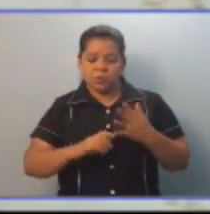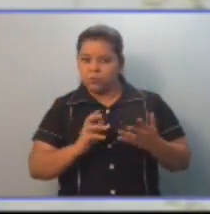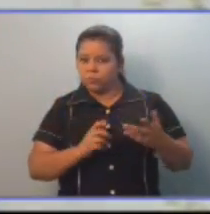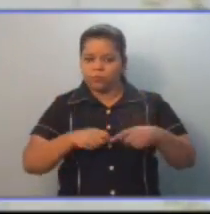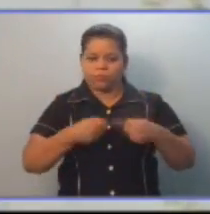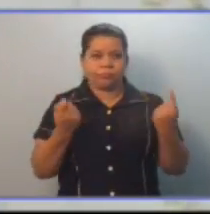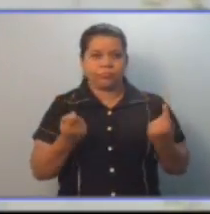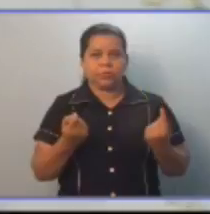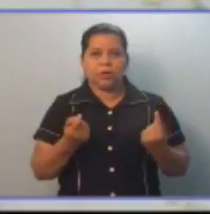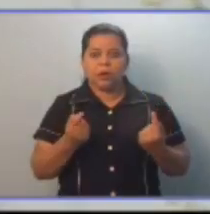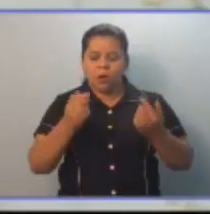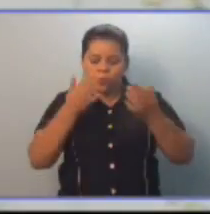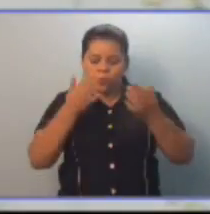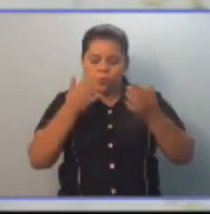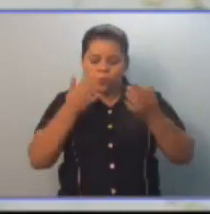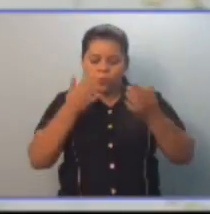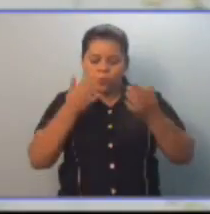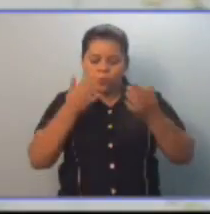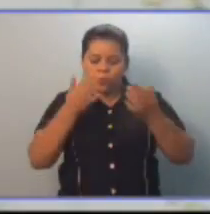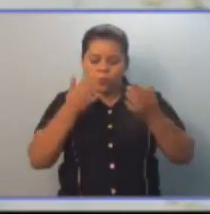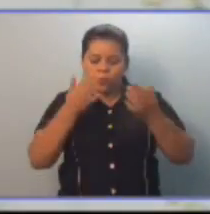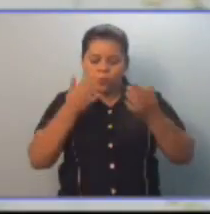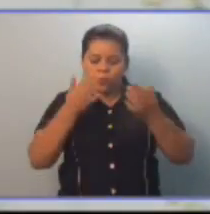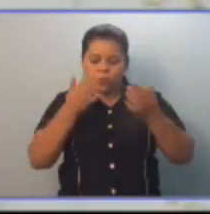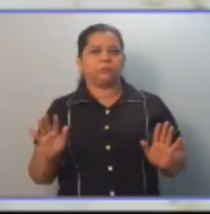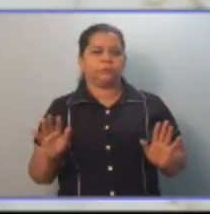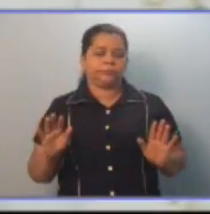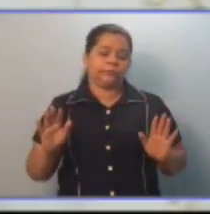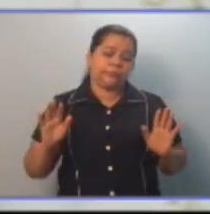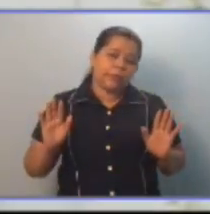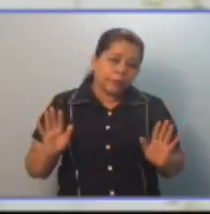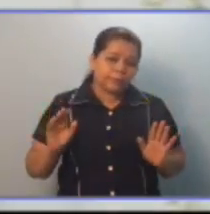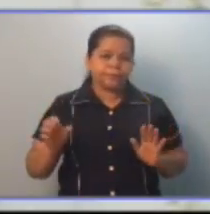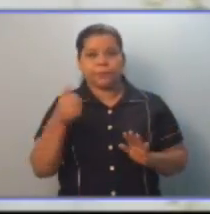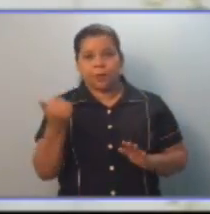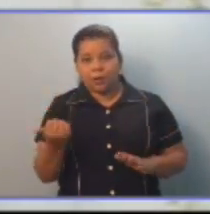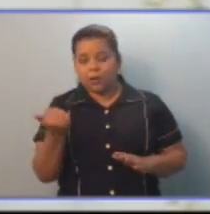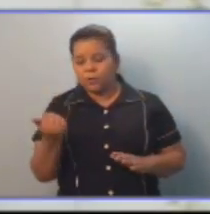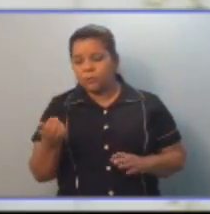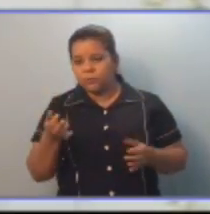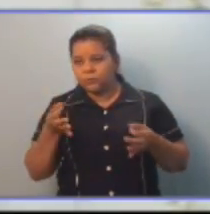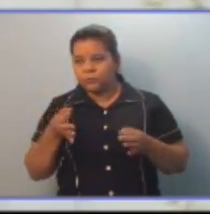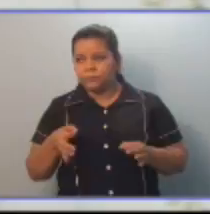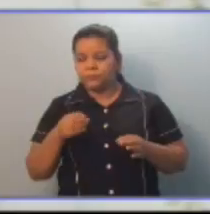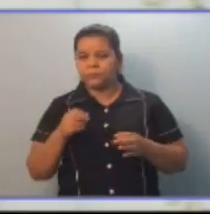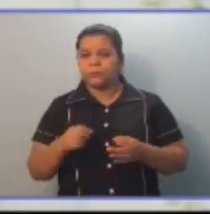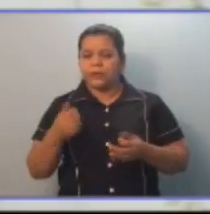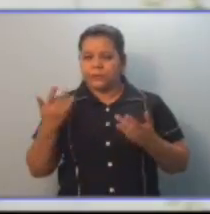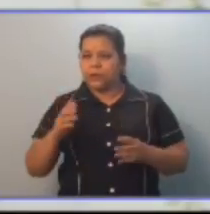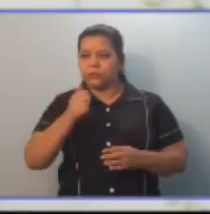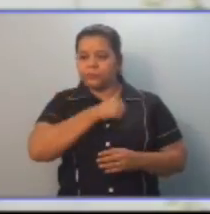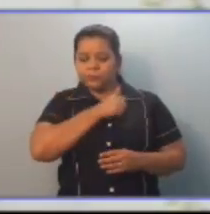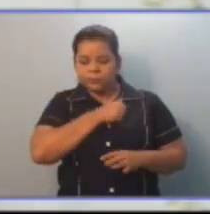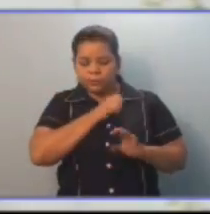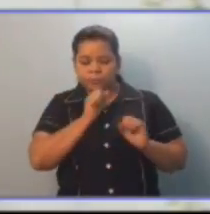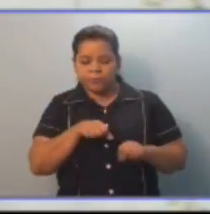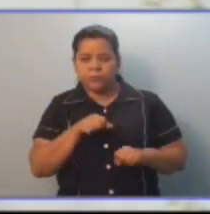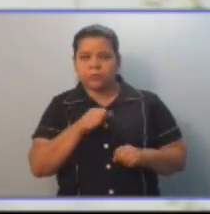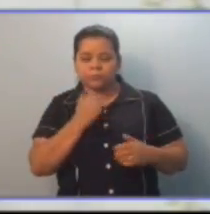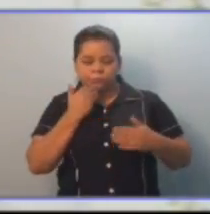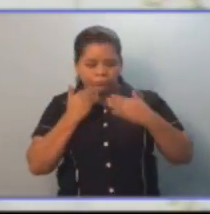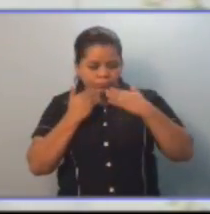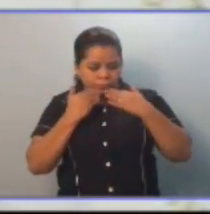es una disposición expresa. Pero hay otros casos en los cuales definitivamente al Tribunal Constitucional le toca entrar a la